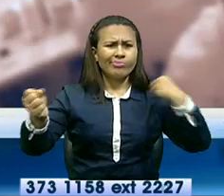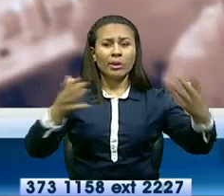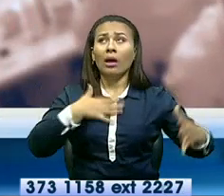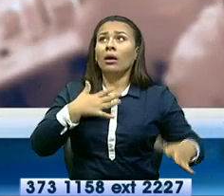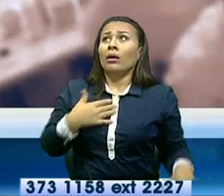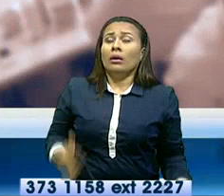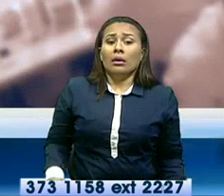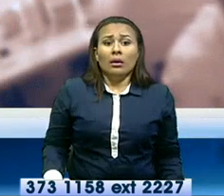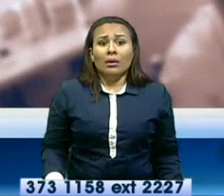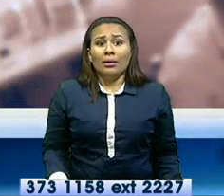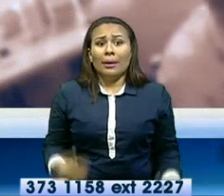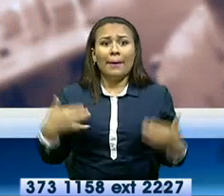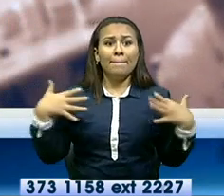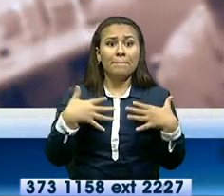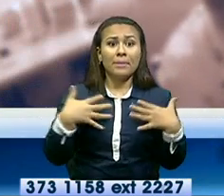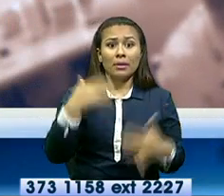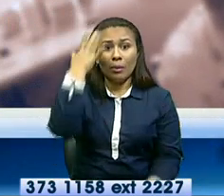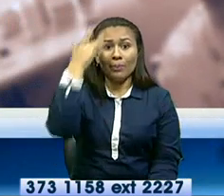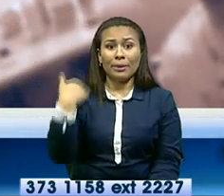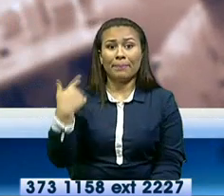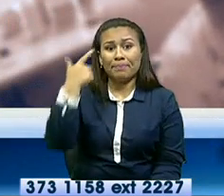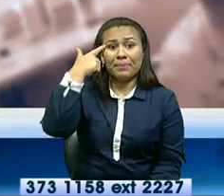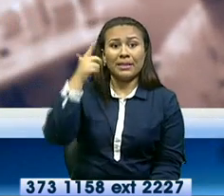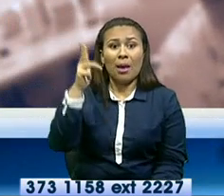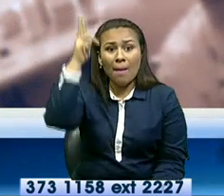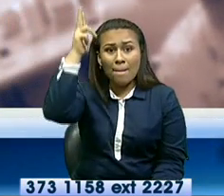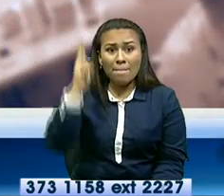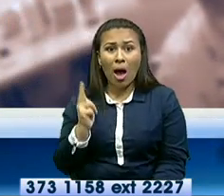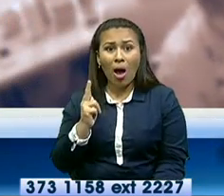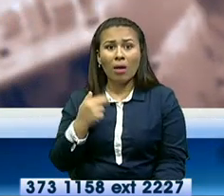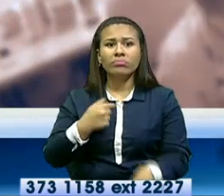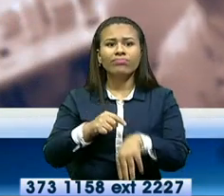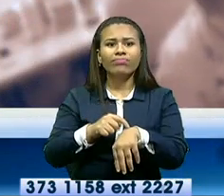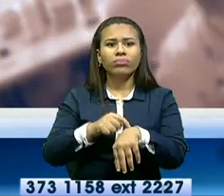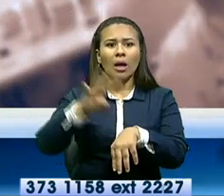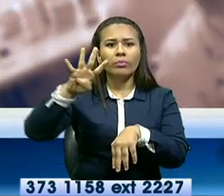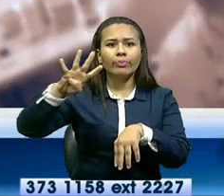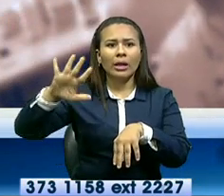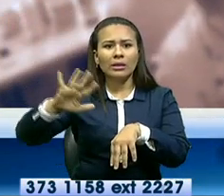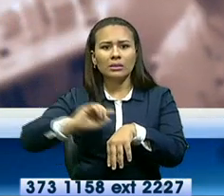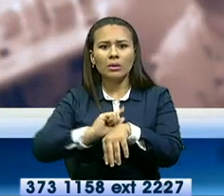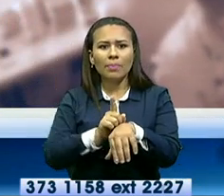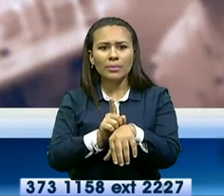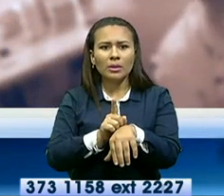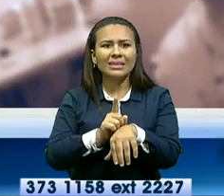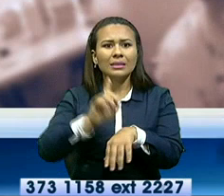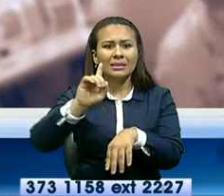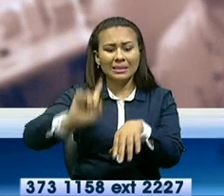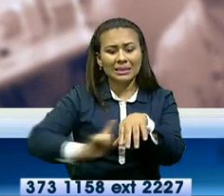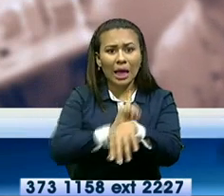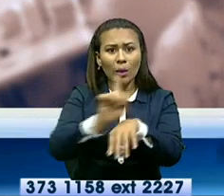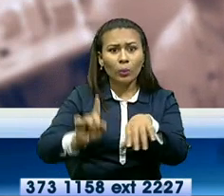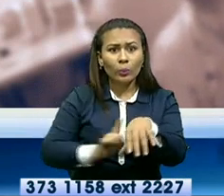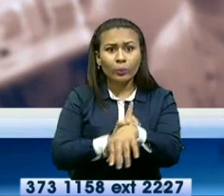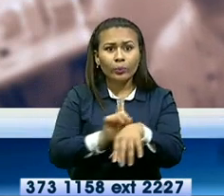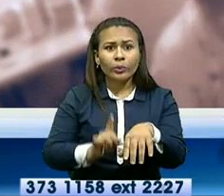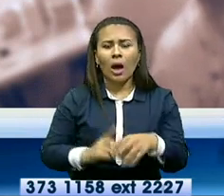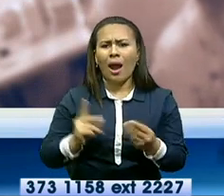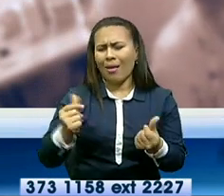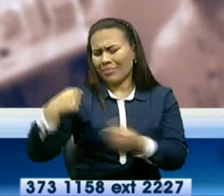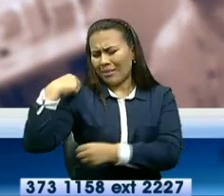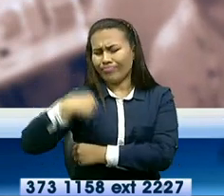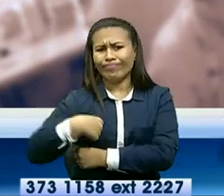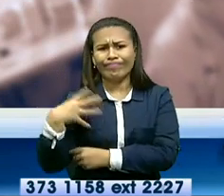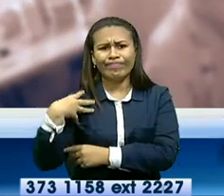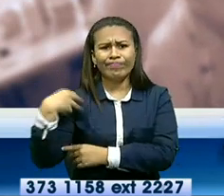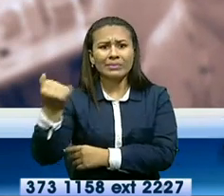de que tiren del gatillo no ponen resistencia. El robo dura de 45 a 50 segundos. En este tiempo abrieron carteras, se apoderaron